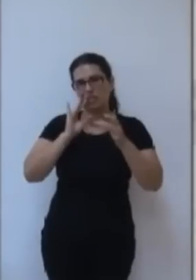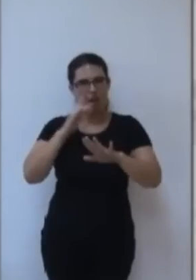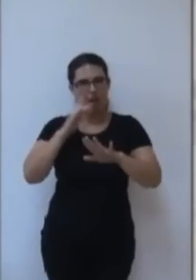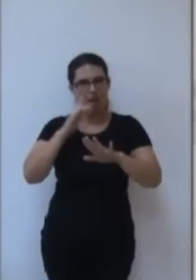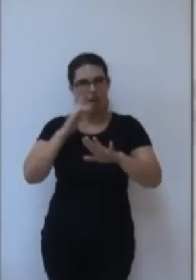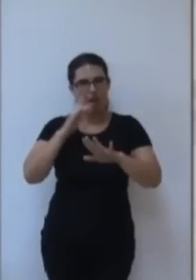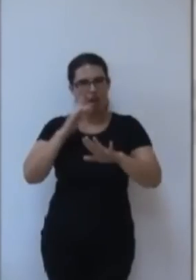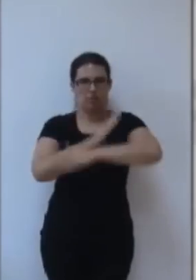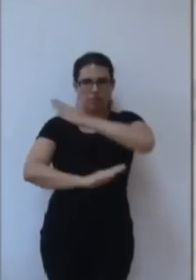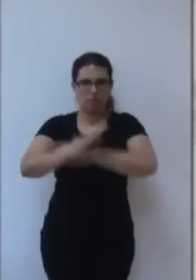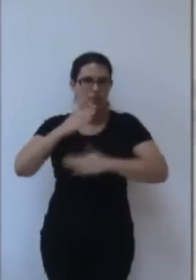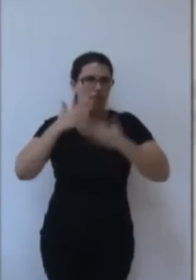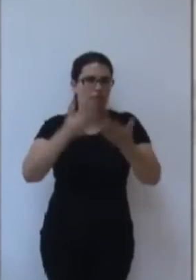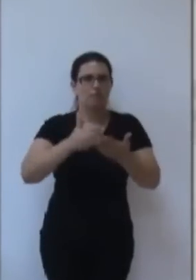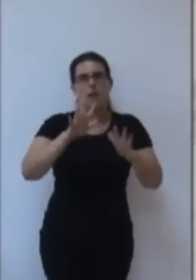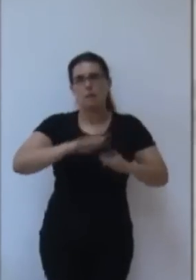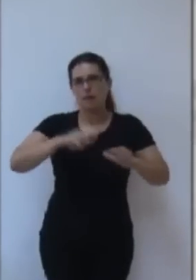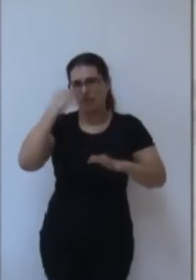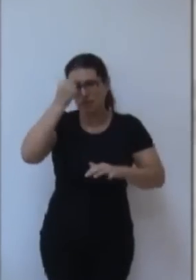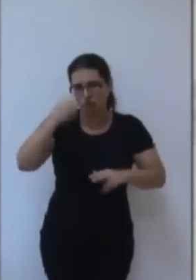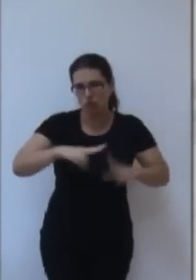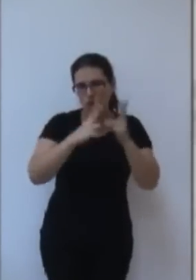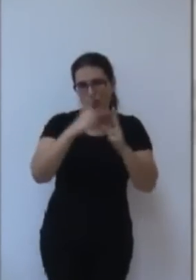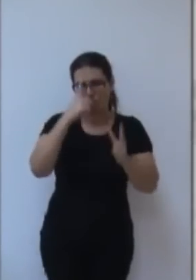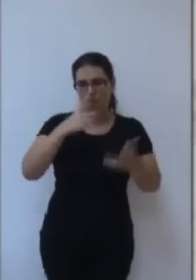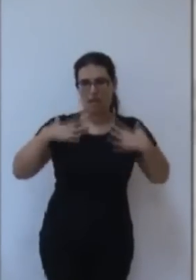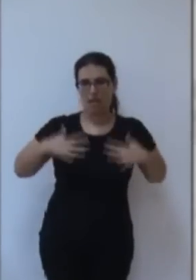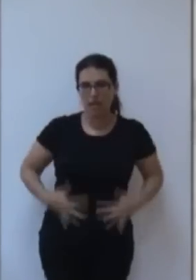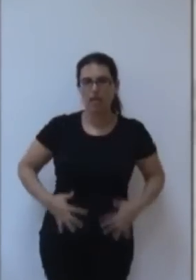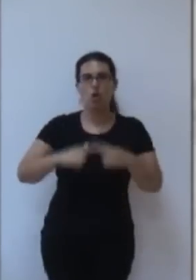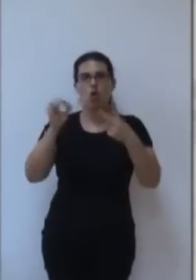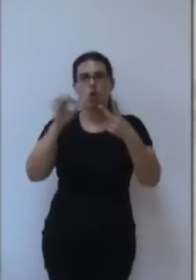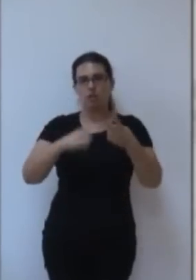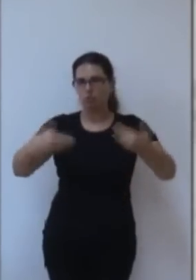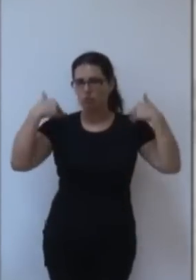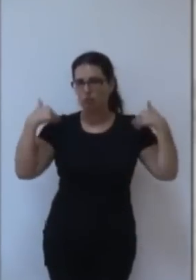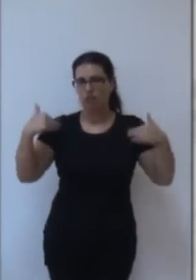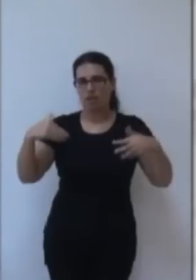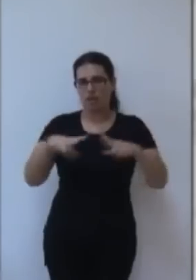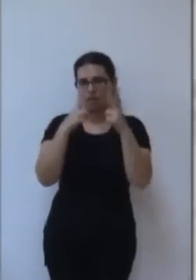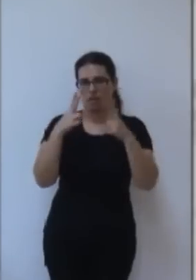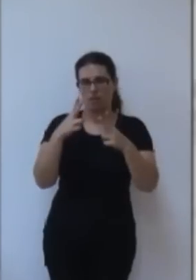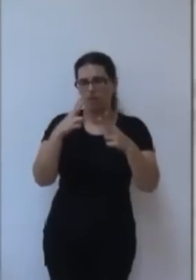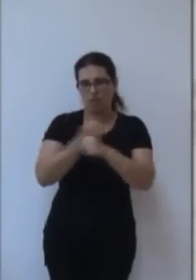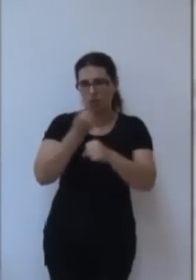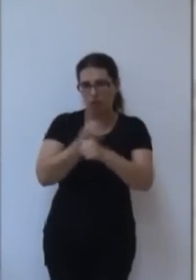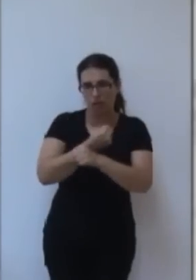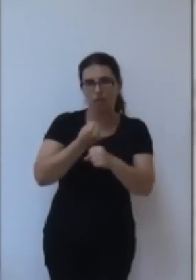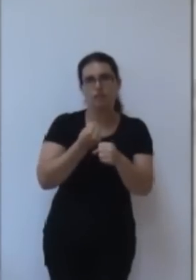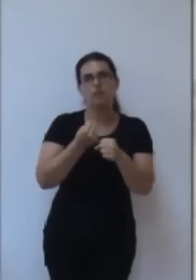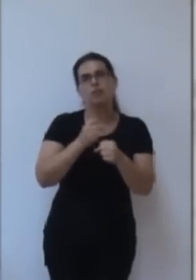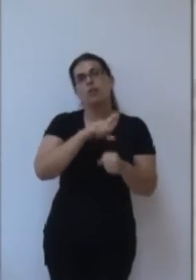discapacidad, pues para aprender habilidades sociales, para aprender imagen personal, para aprender responsabilidades laborales, ¿no? Después hay